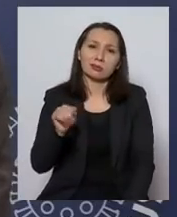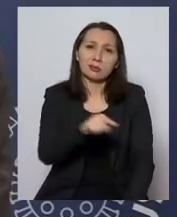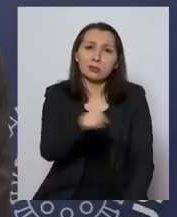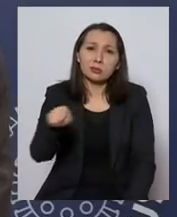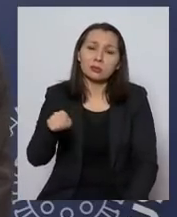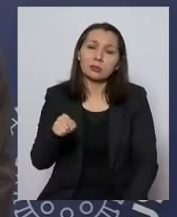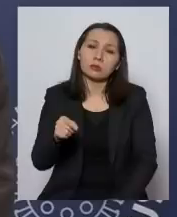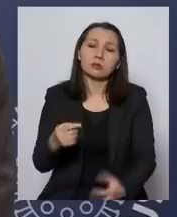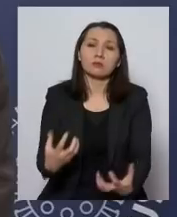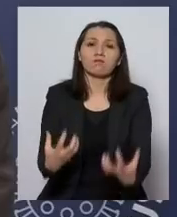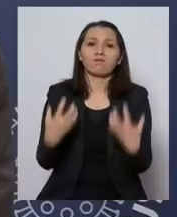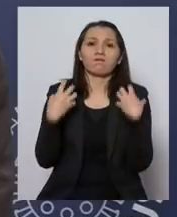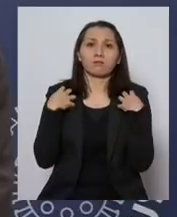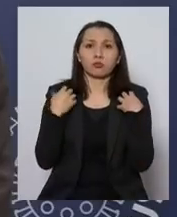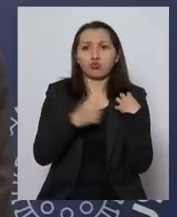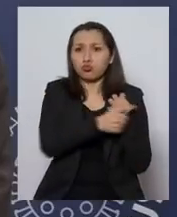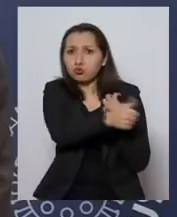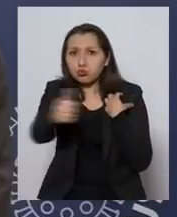la